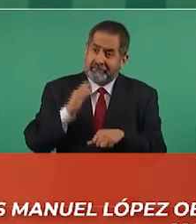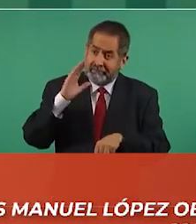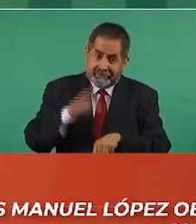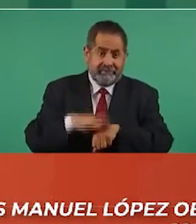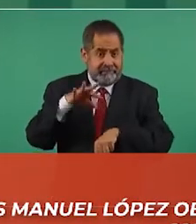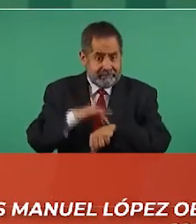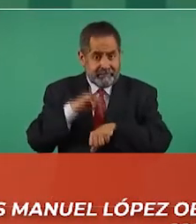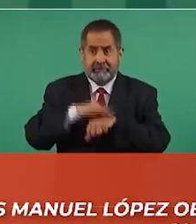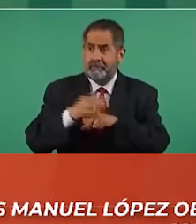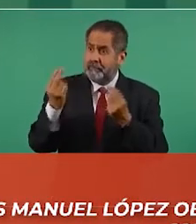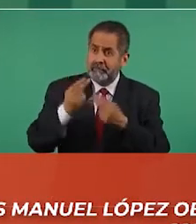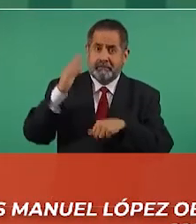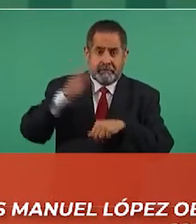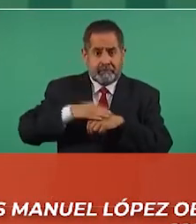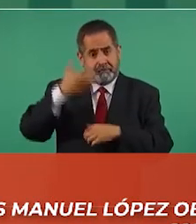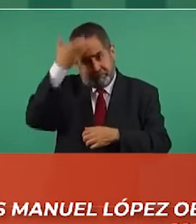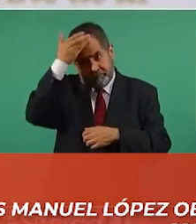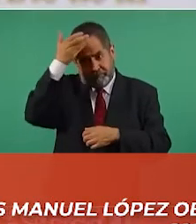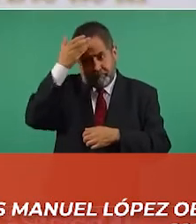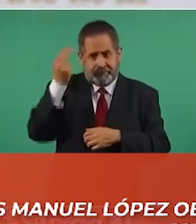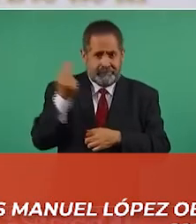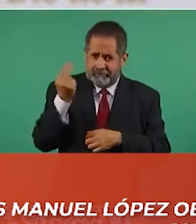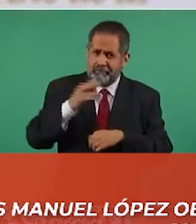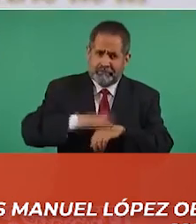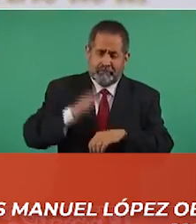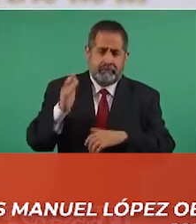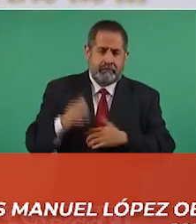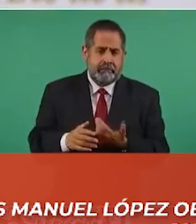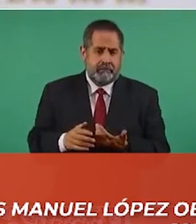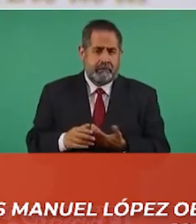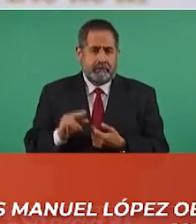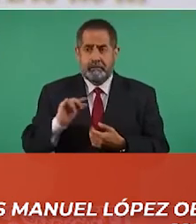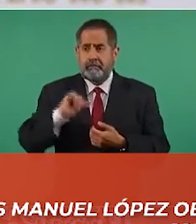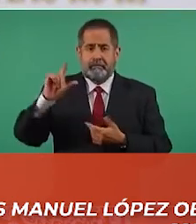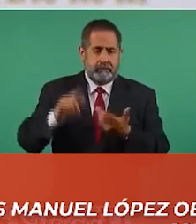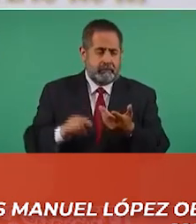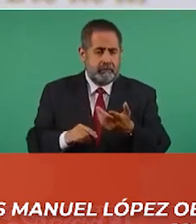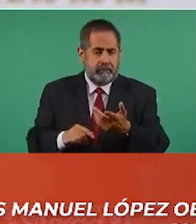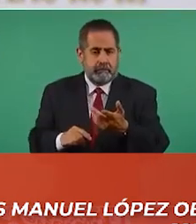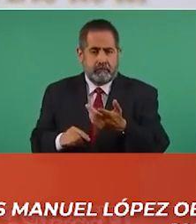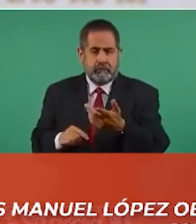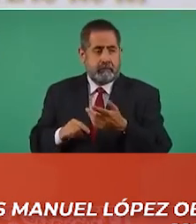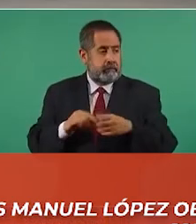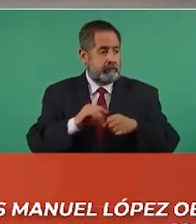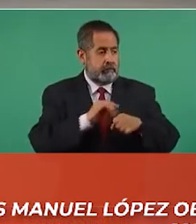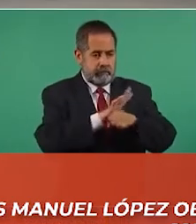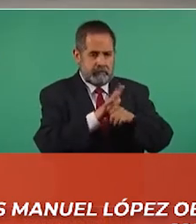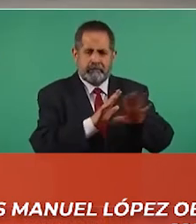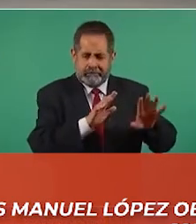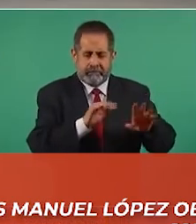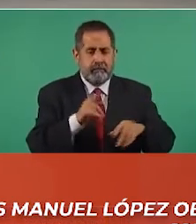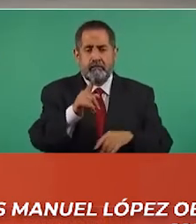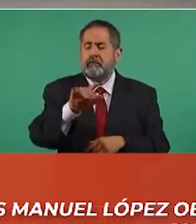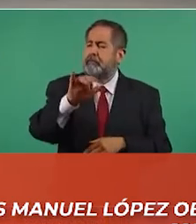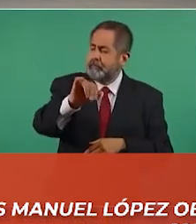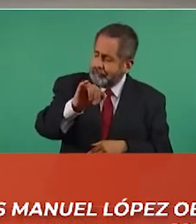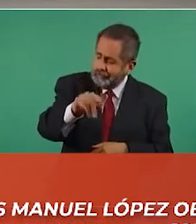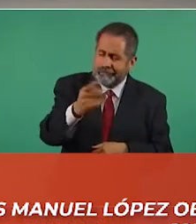médicos, necesitamos enfermeras. No solo por la pandemia. Especialistas también.